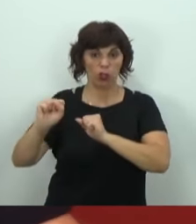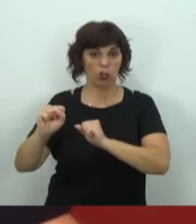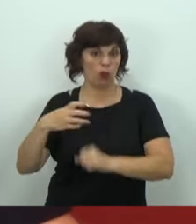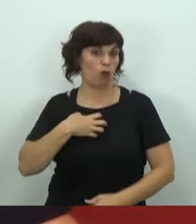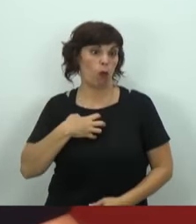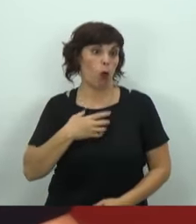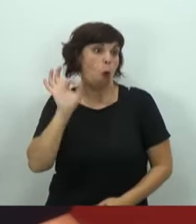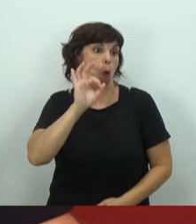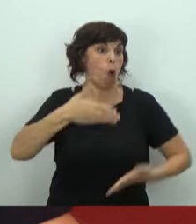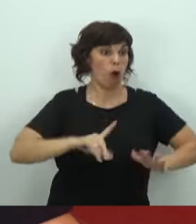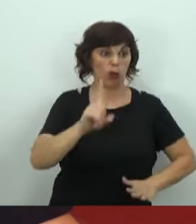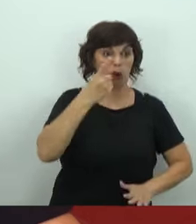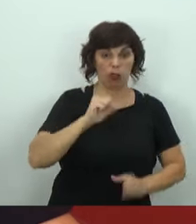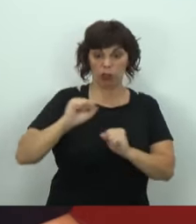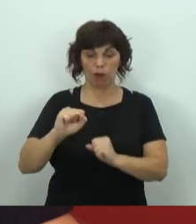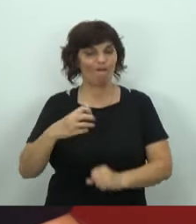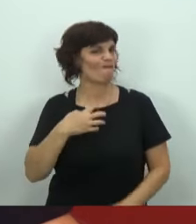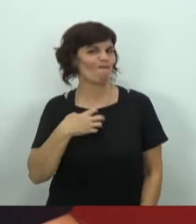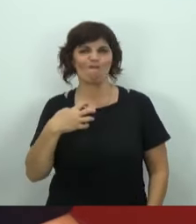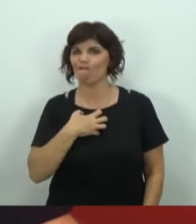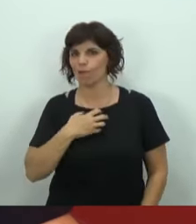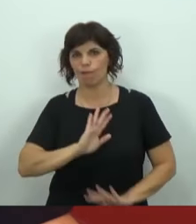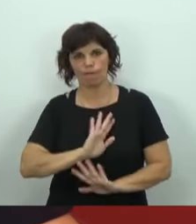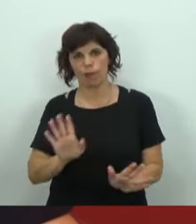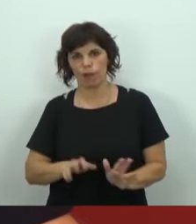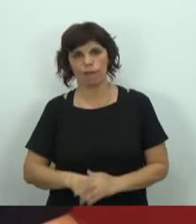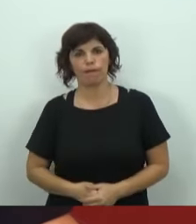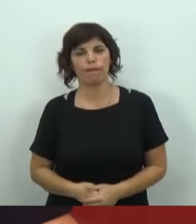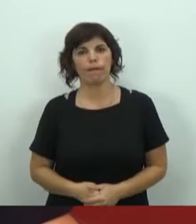hijo de Dios. No one, ninguno.